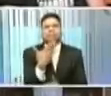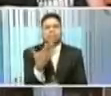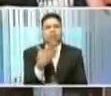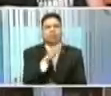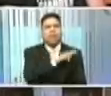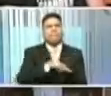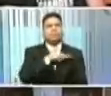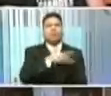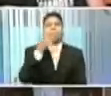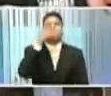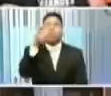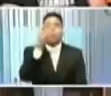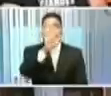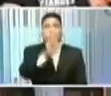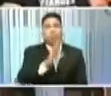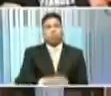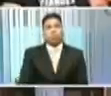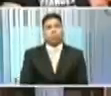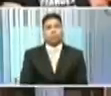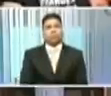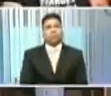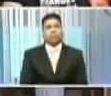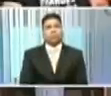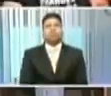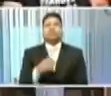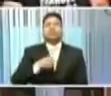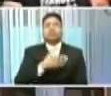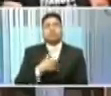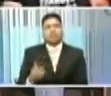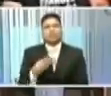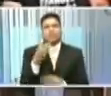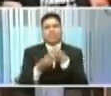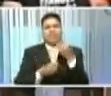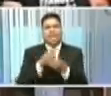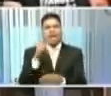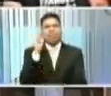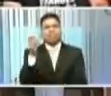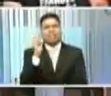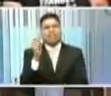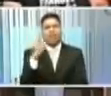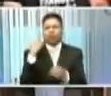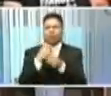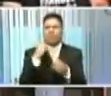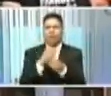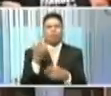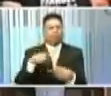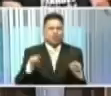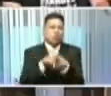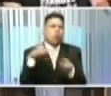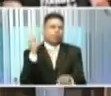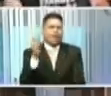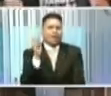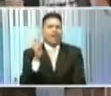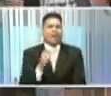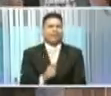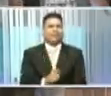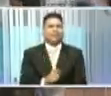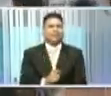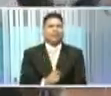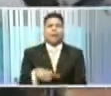El pueblo. Yo quiero que me hagan un trabajo